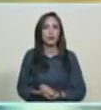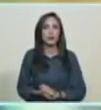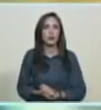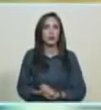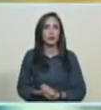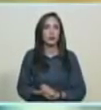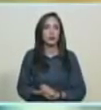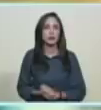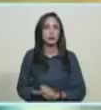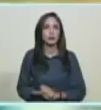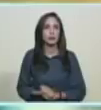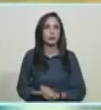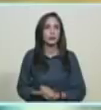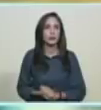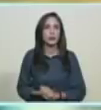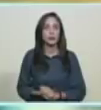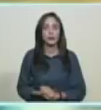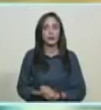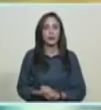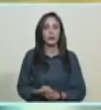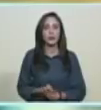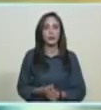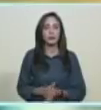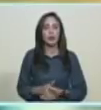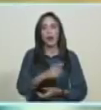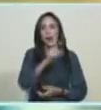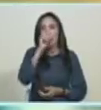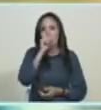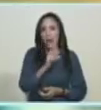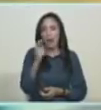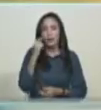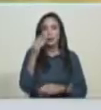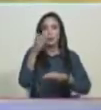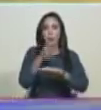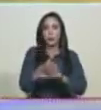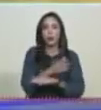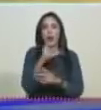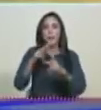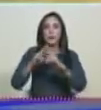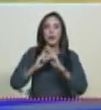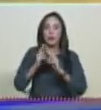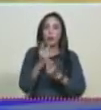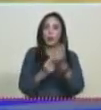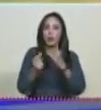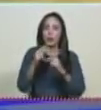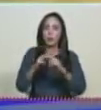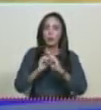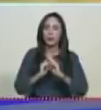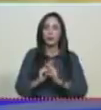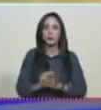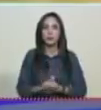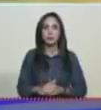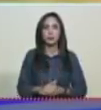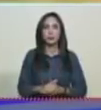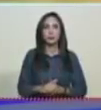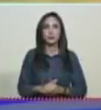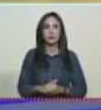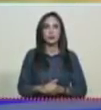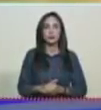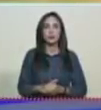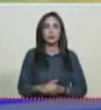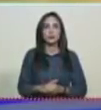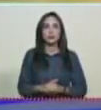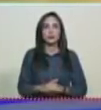Mis dividendos, no, los dividendos anual, para poder hacer mi préstamo. La caja de